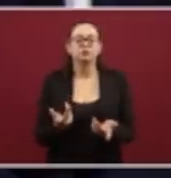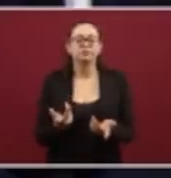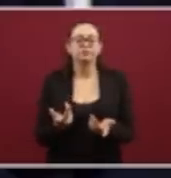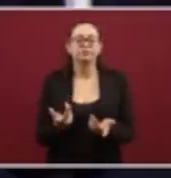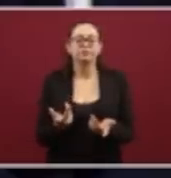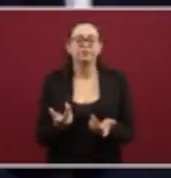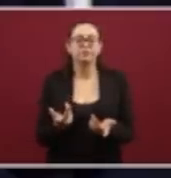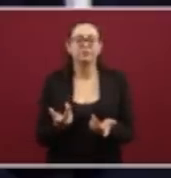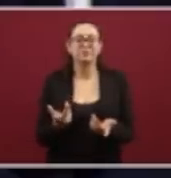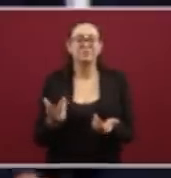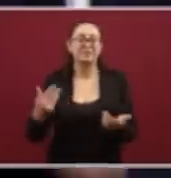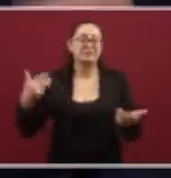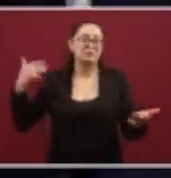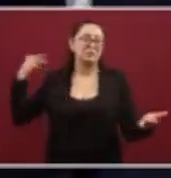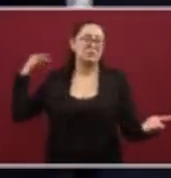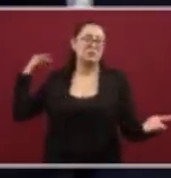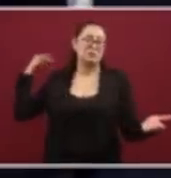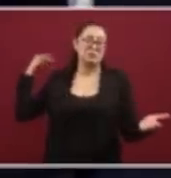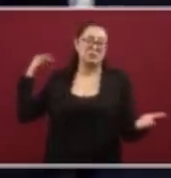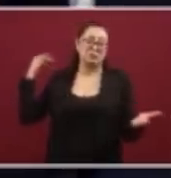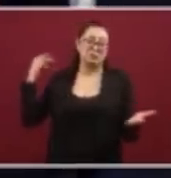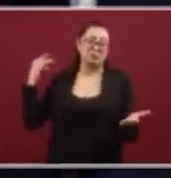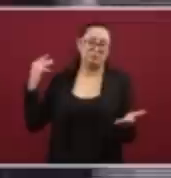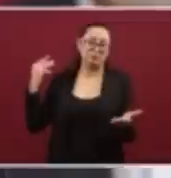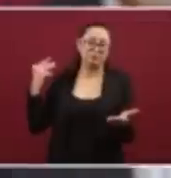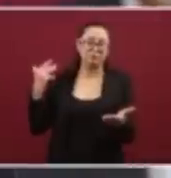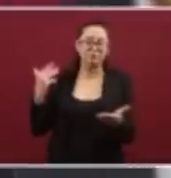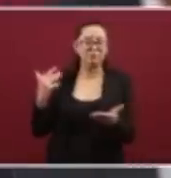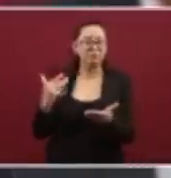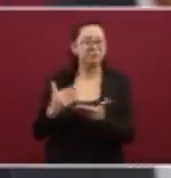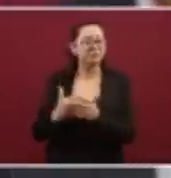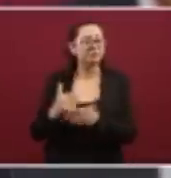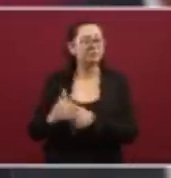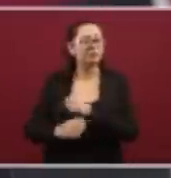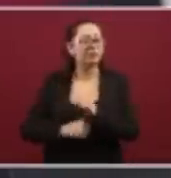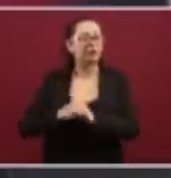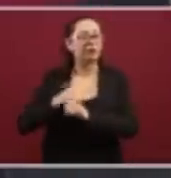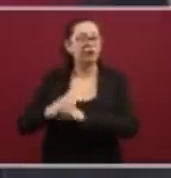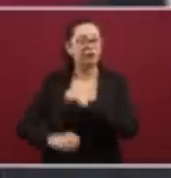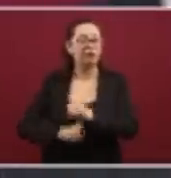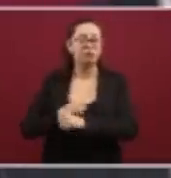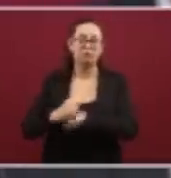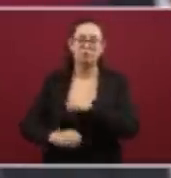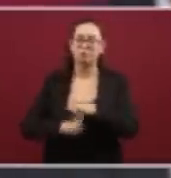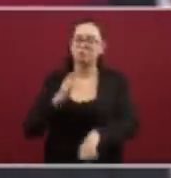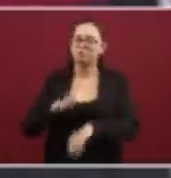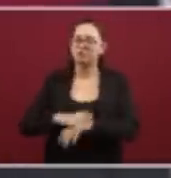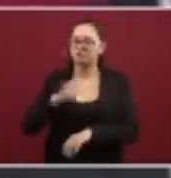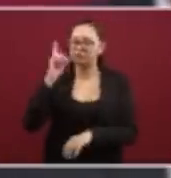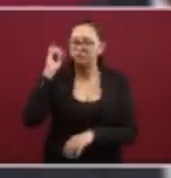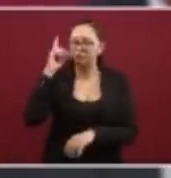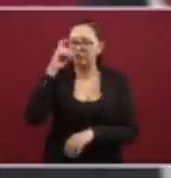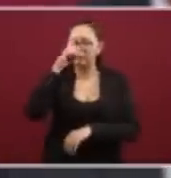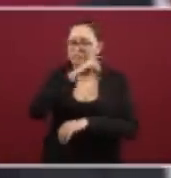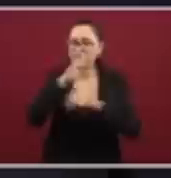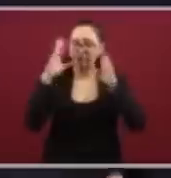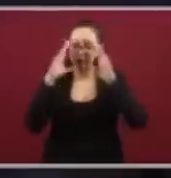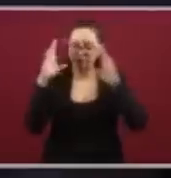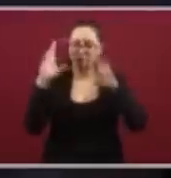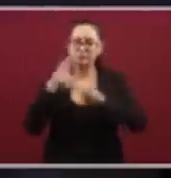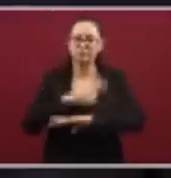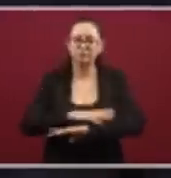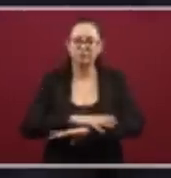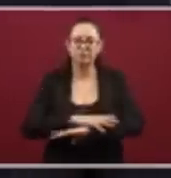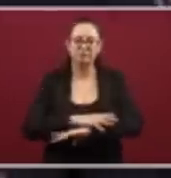son conflictos de décadas y ahí de por medio la